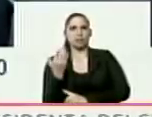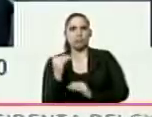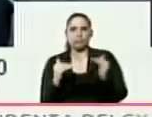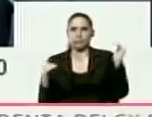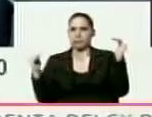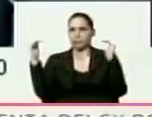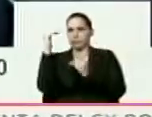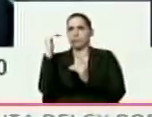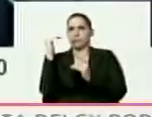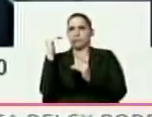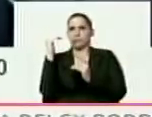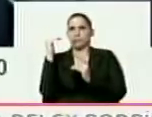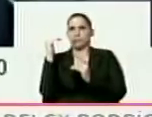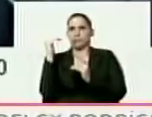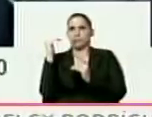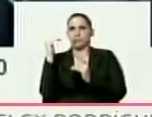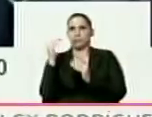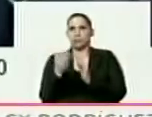Duque.